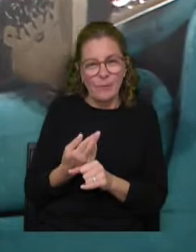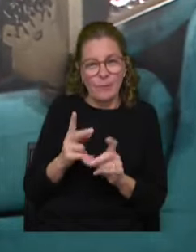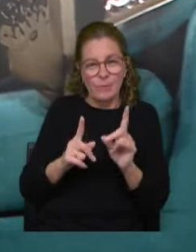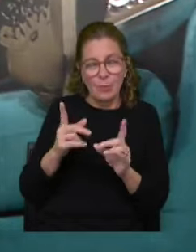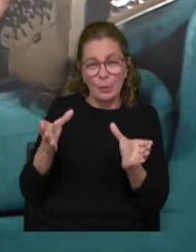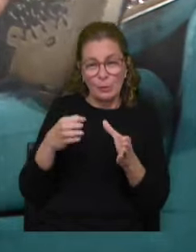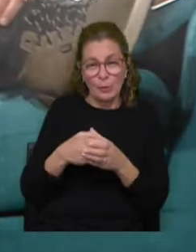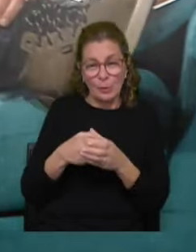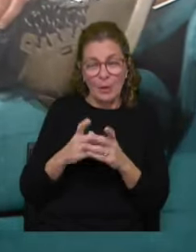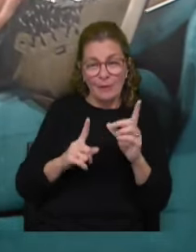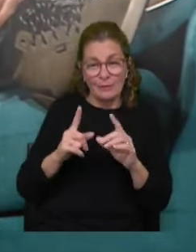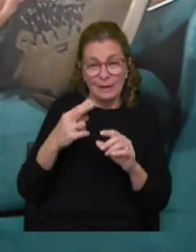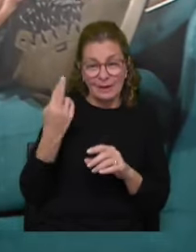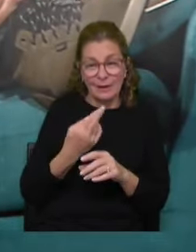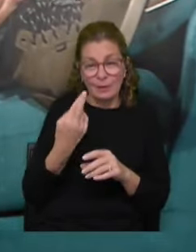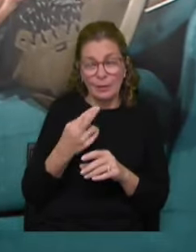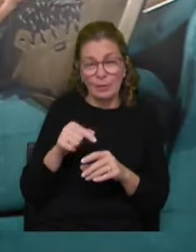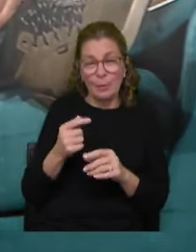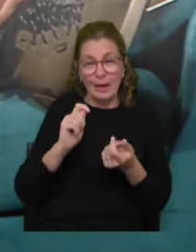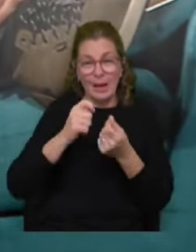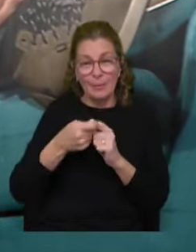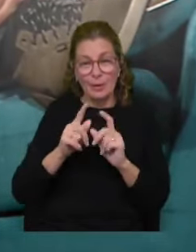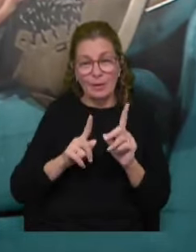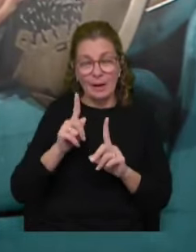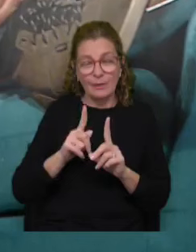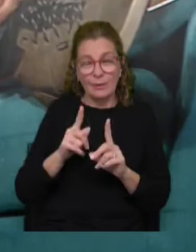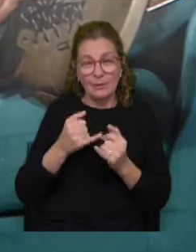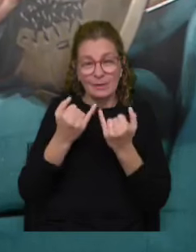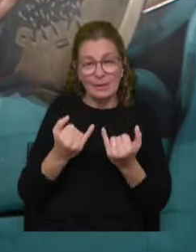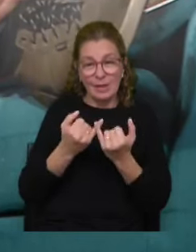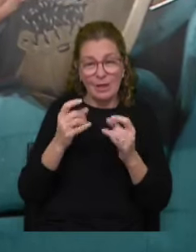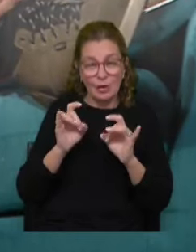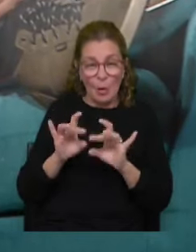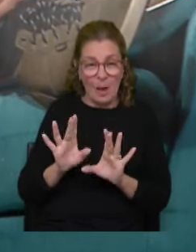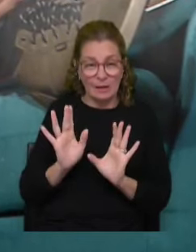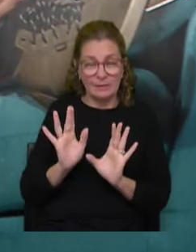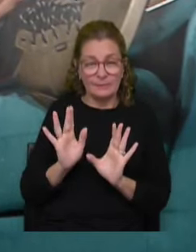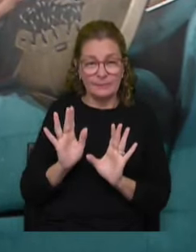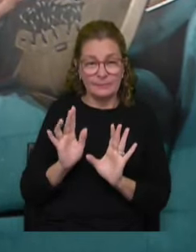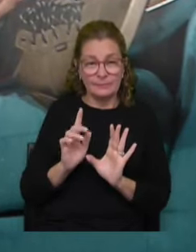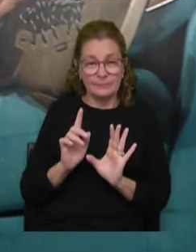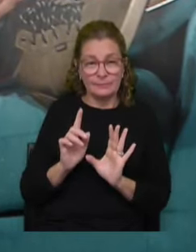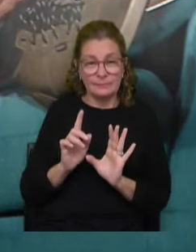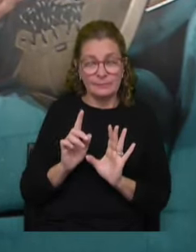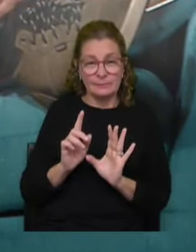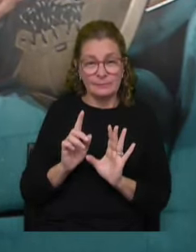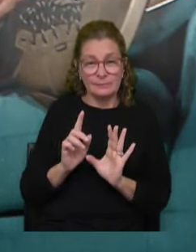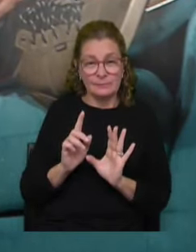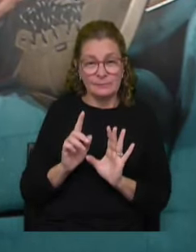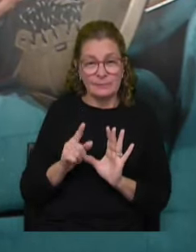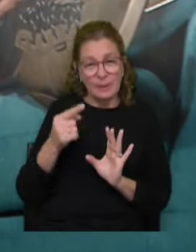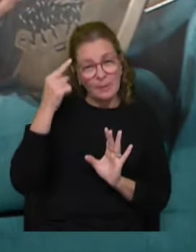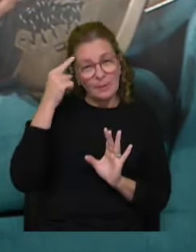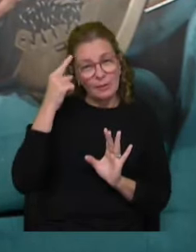para nosotros mismos era raro, digo. Porque después se transformó en algo cotidiano y normal para nosotros y no... Creo que